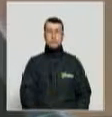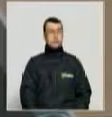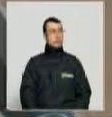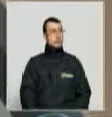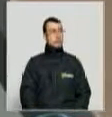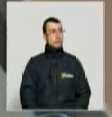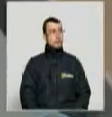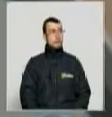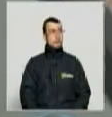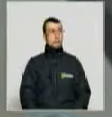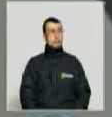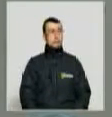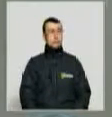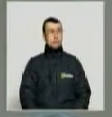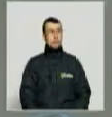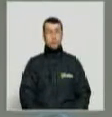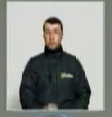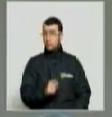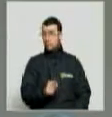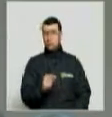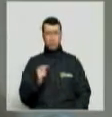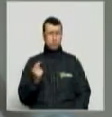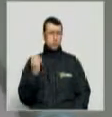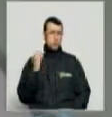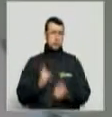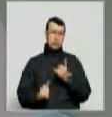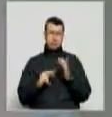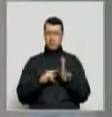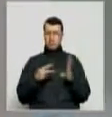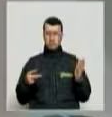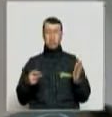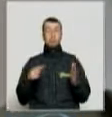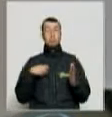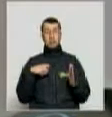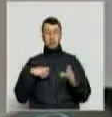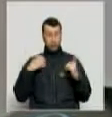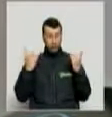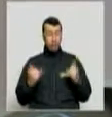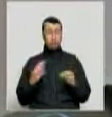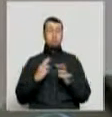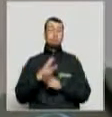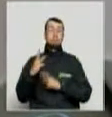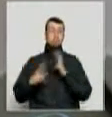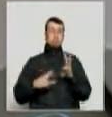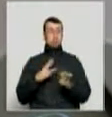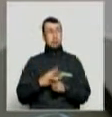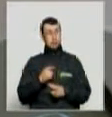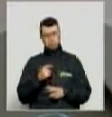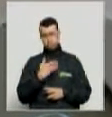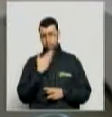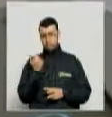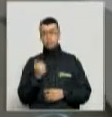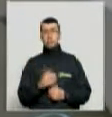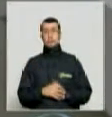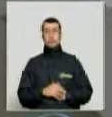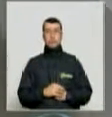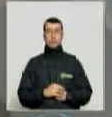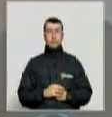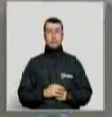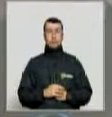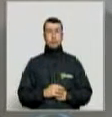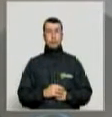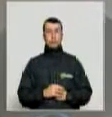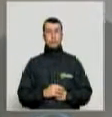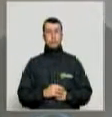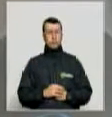Este equipo es un equipo de última generación, de los más avanzados que existen hoy por hoy en el mundo. La exactitud con la